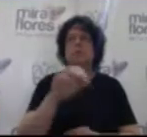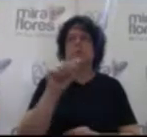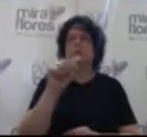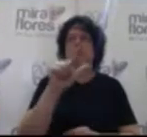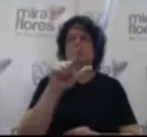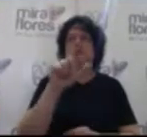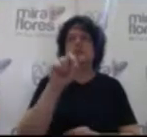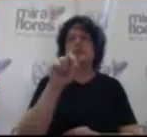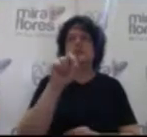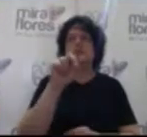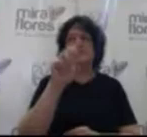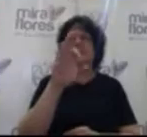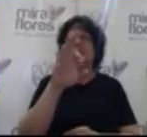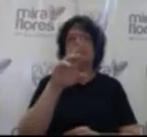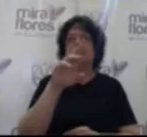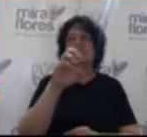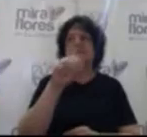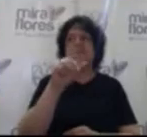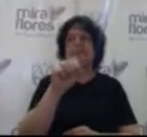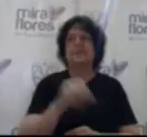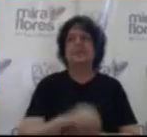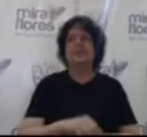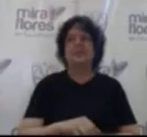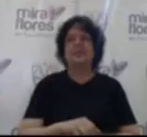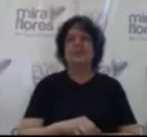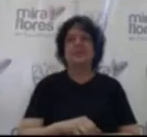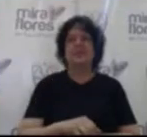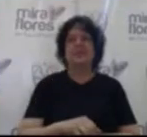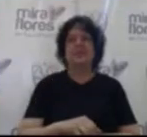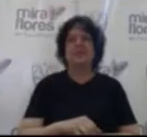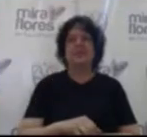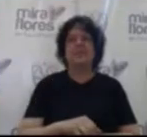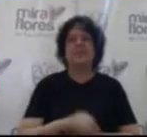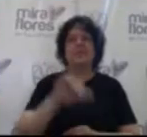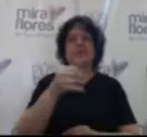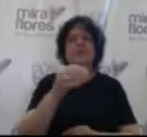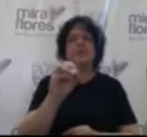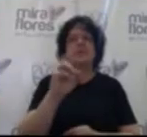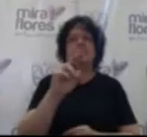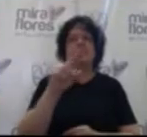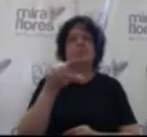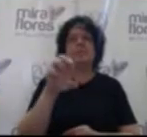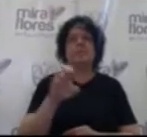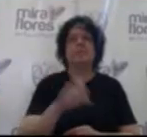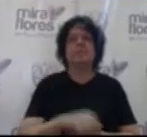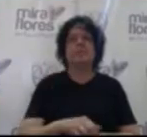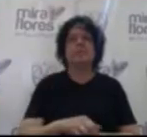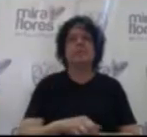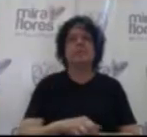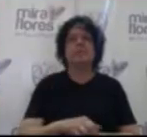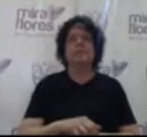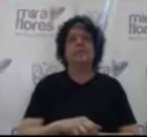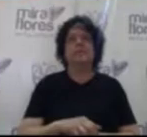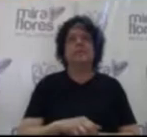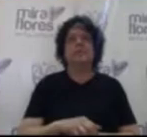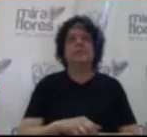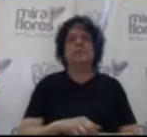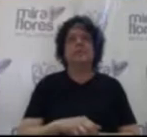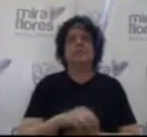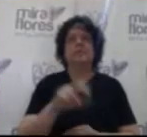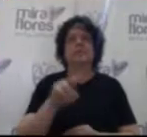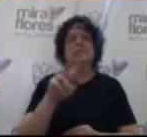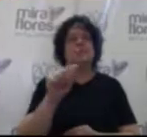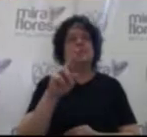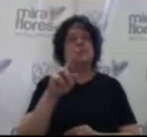Gabriel. Presente. Señor Martín Bustamante Castro. Presente. Señor Jorge de Albertis González del Riego. Presente. Señora